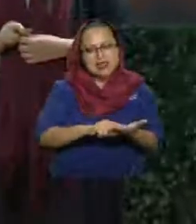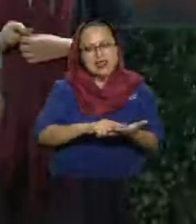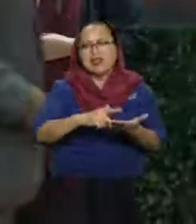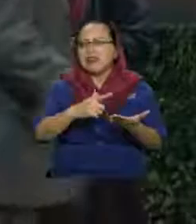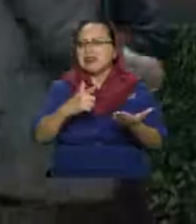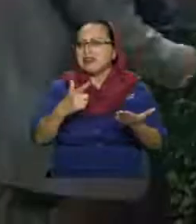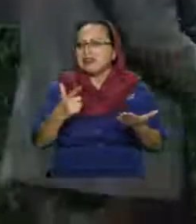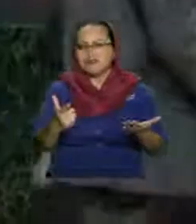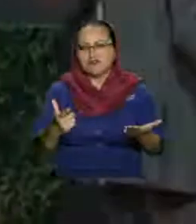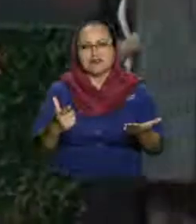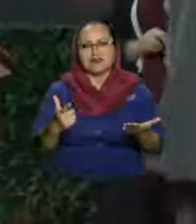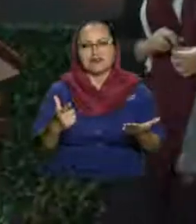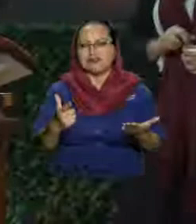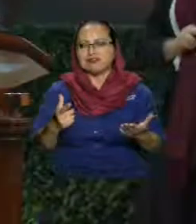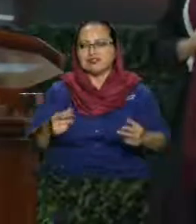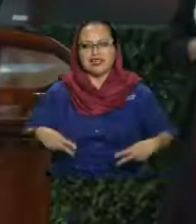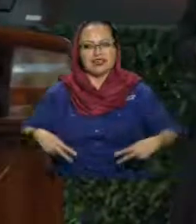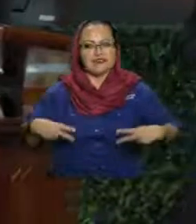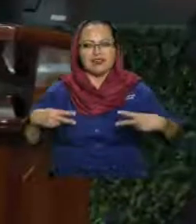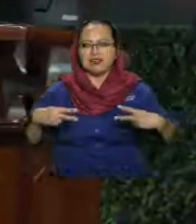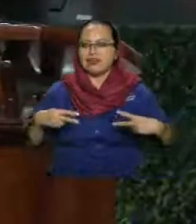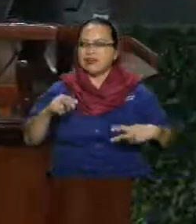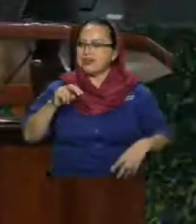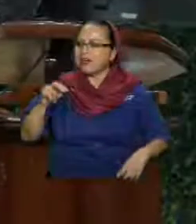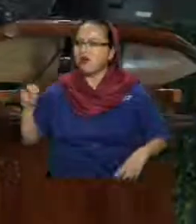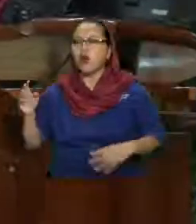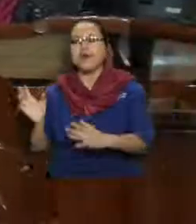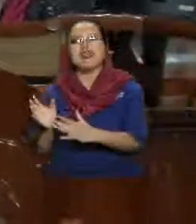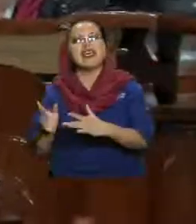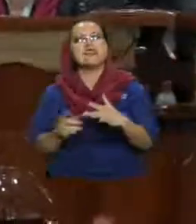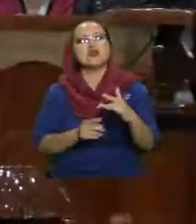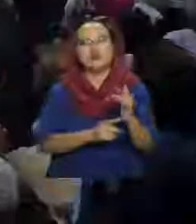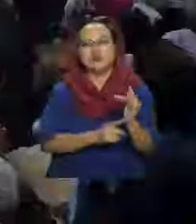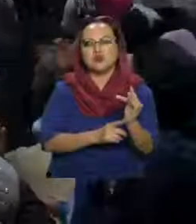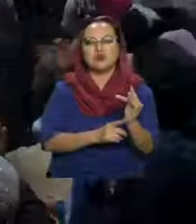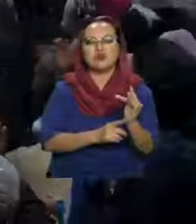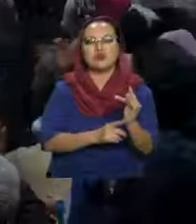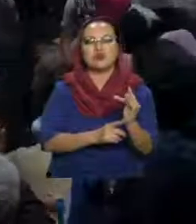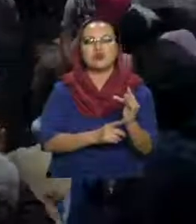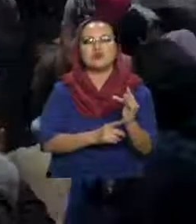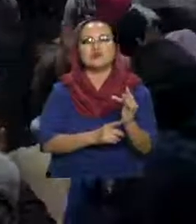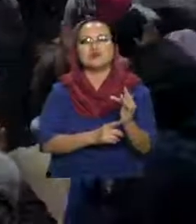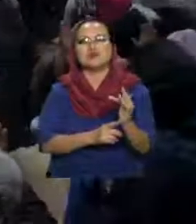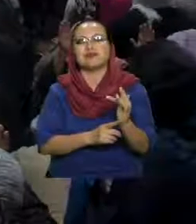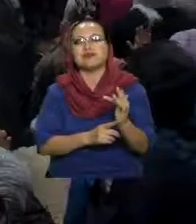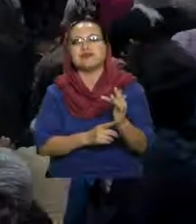fue inmolado y nunca se aparten de ti, en el nombre de Jesús.